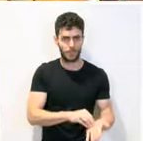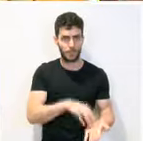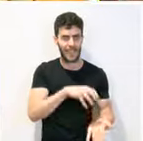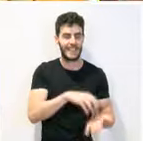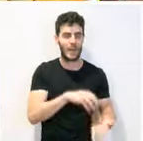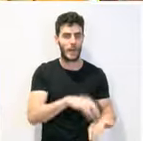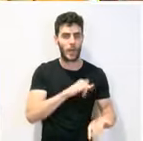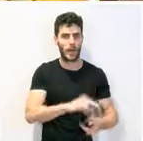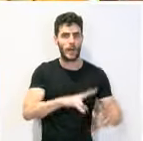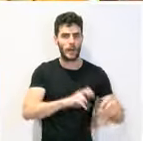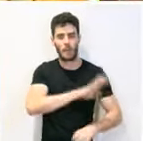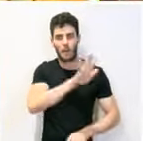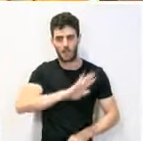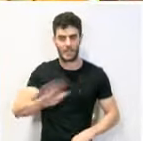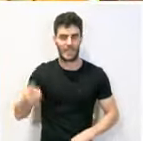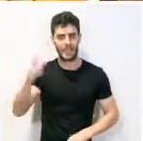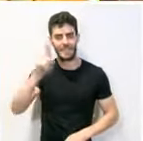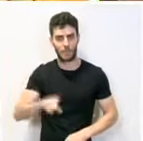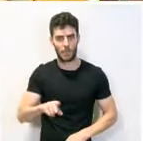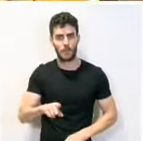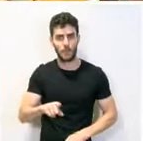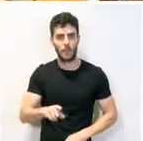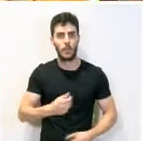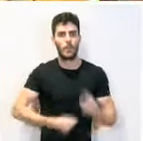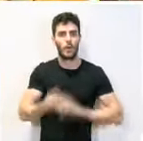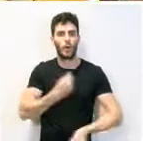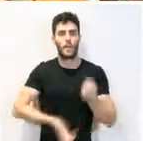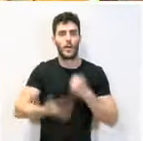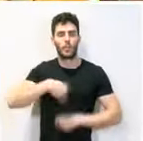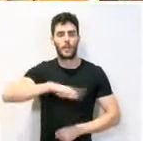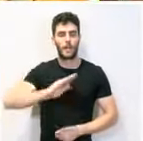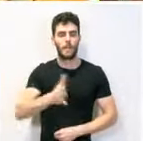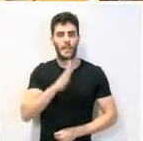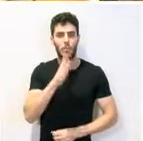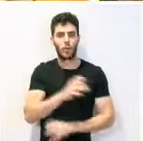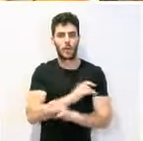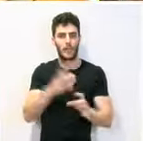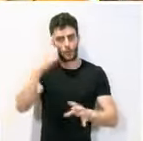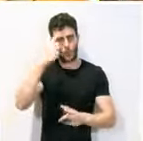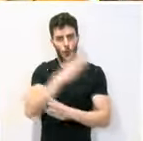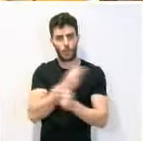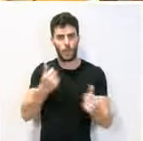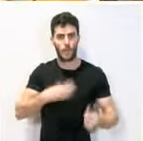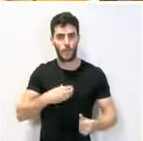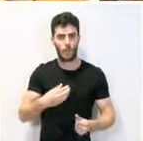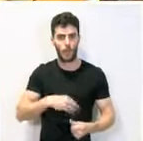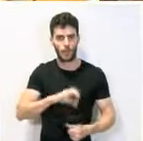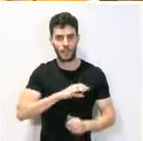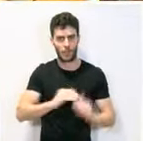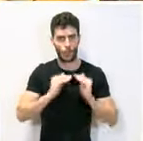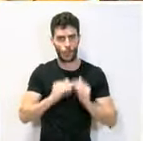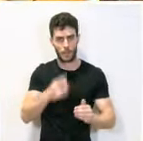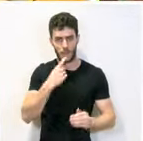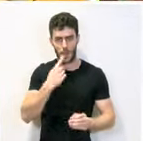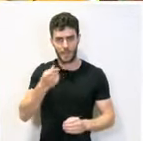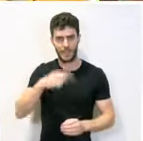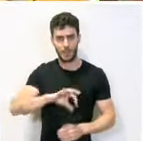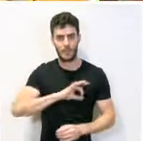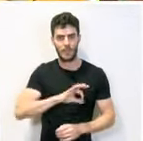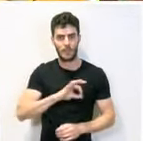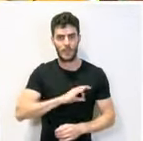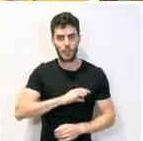que muchas instalaciones tienen sobre nuestro paisaje y que tienen también sobre nuestra economía, porque no nos olvidemos que hablaba el señor Cuevas y hablaba la